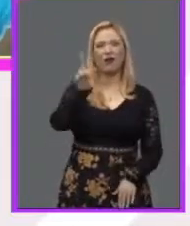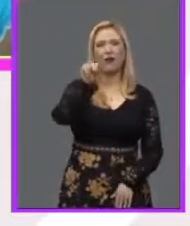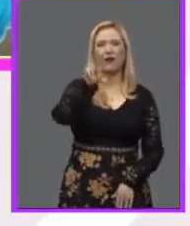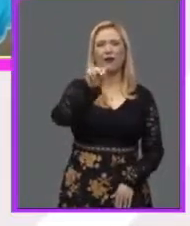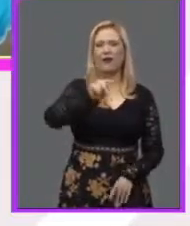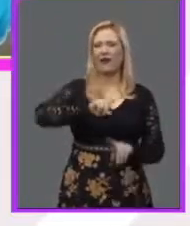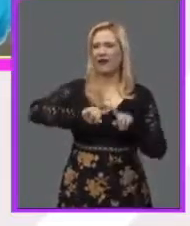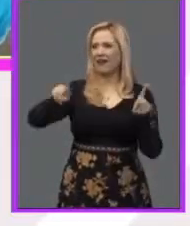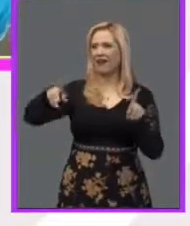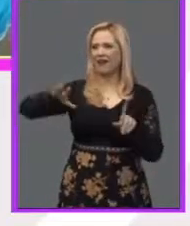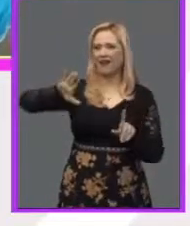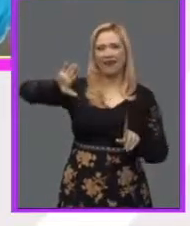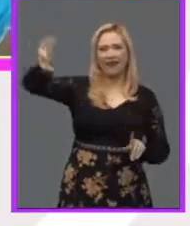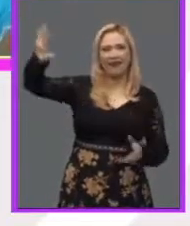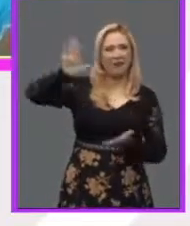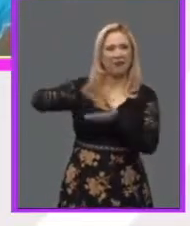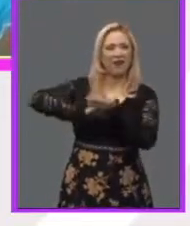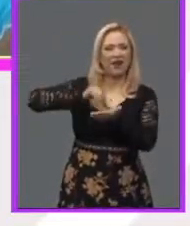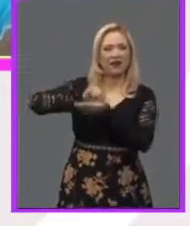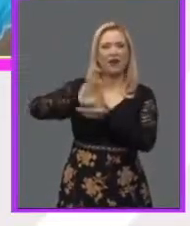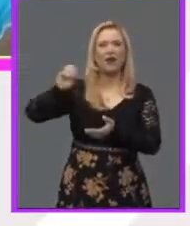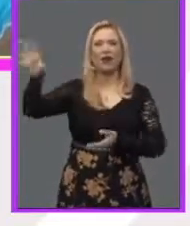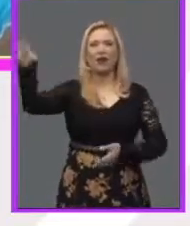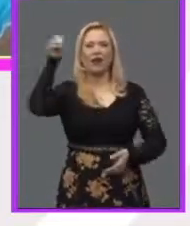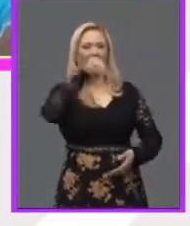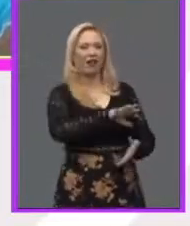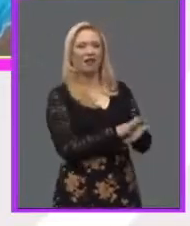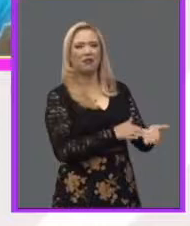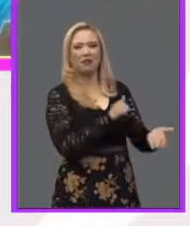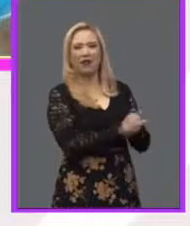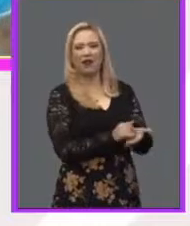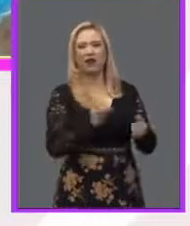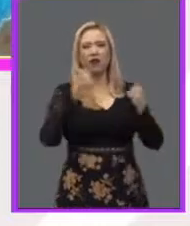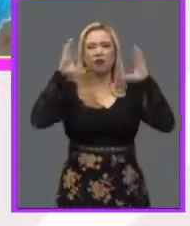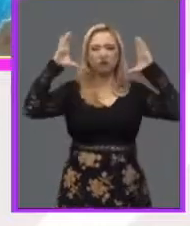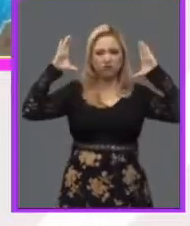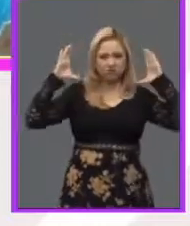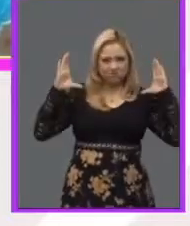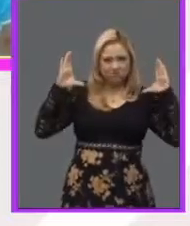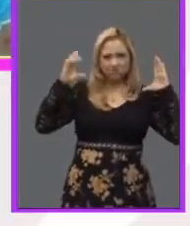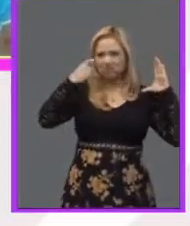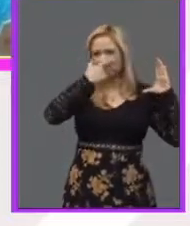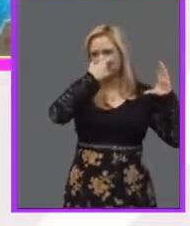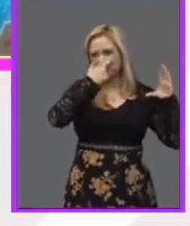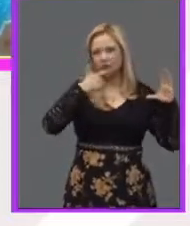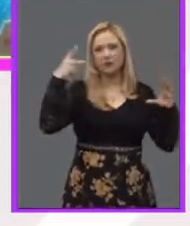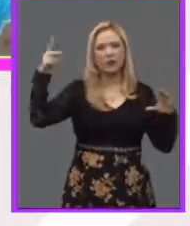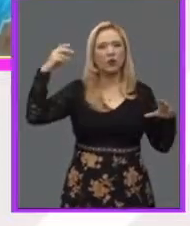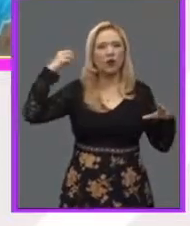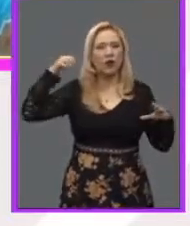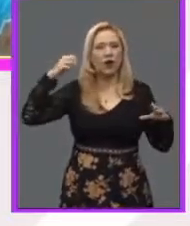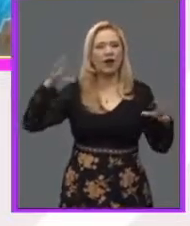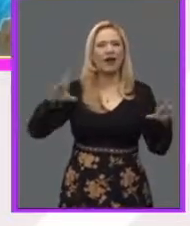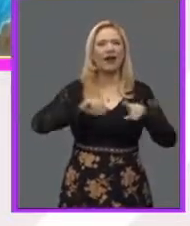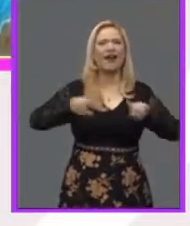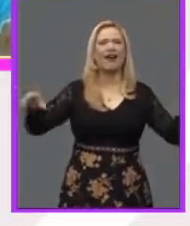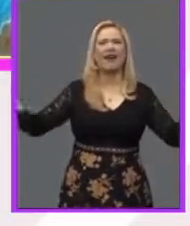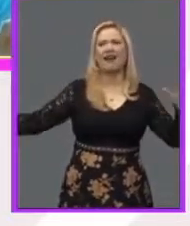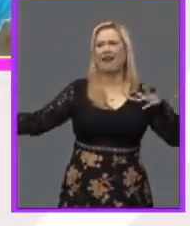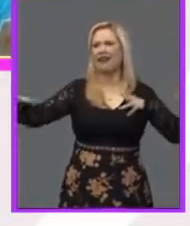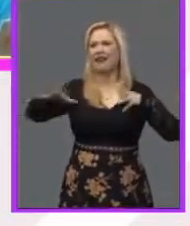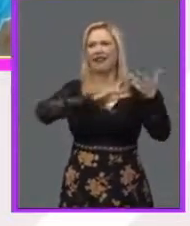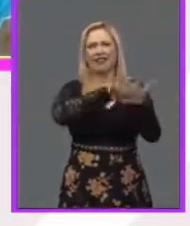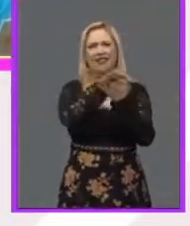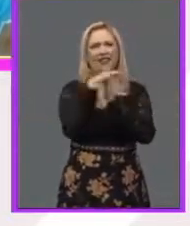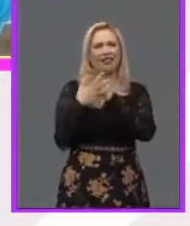aztecas que de repente tienen cosas de los mayas o de los olmecas, ¿no? Como esa mezcla, porque lo que importa es el imaginario, no es